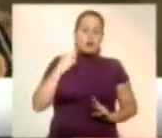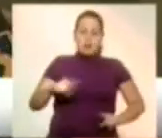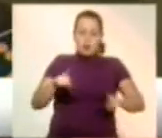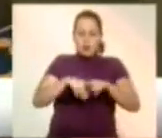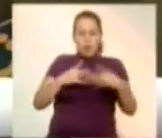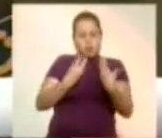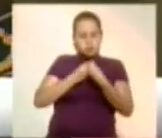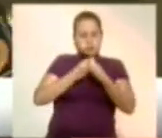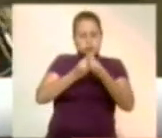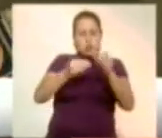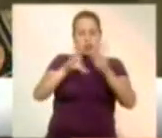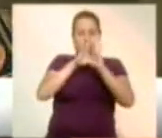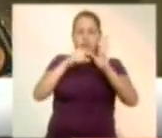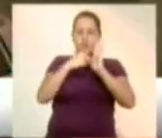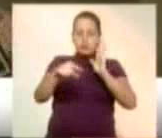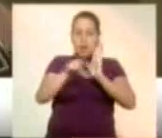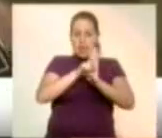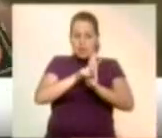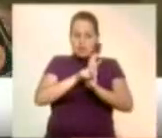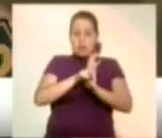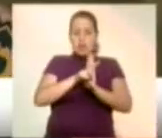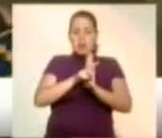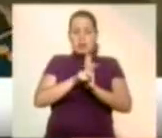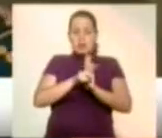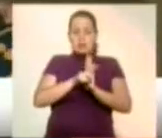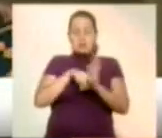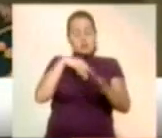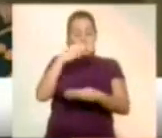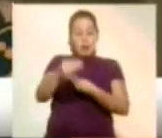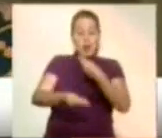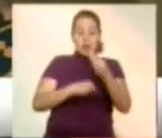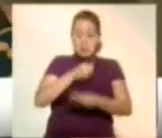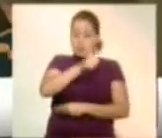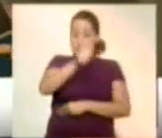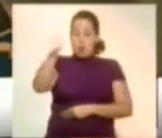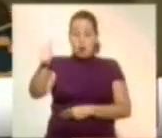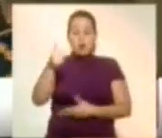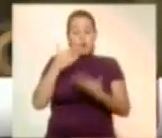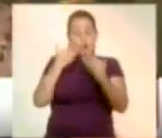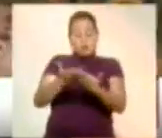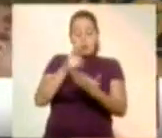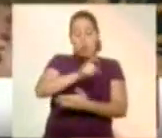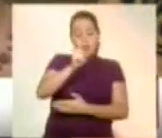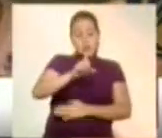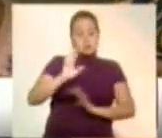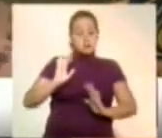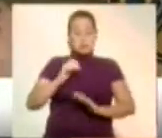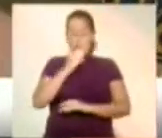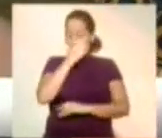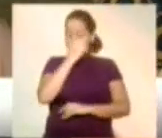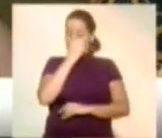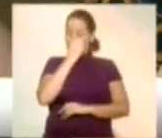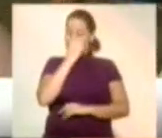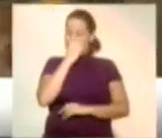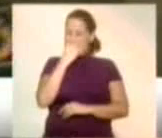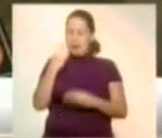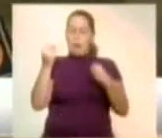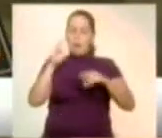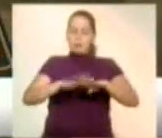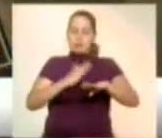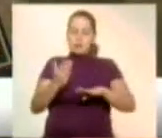estoy de acuerdo con la Constitución y las leyes. Se le da a cada quien lo que le corresponde. ¿Es por casos? ¿Las presiones es por los casos que